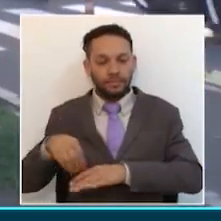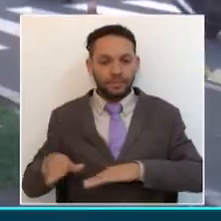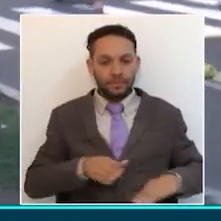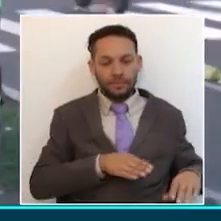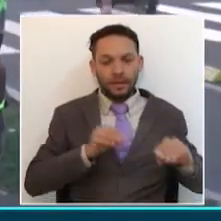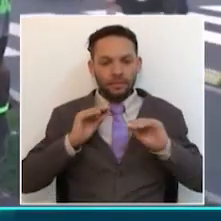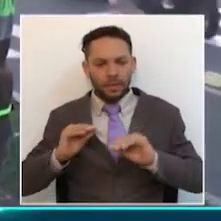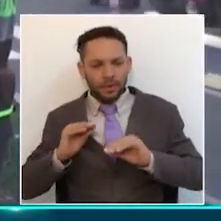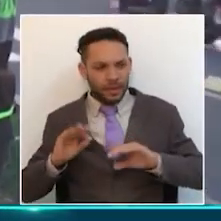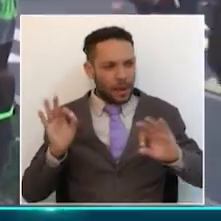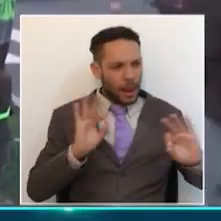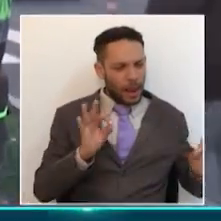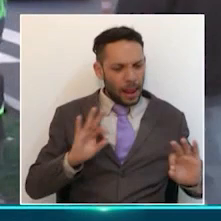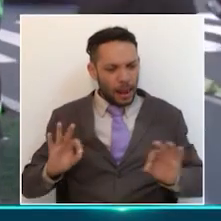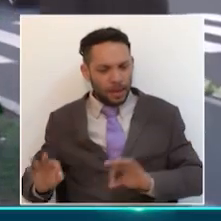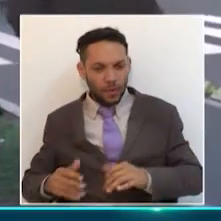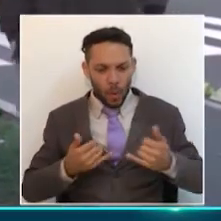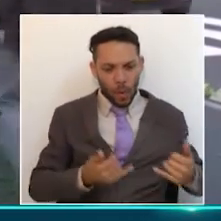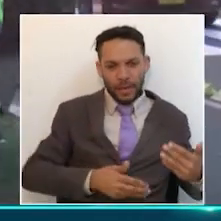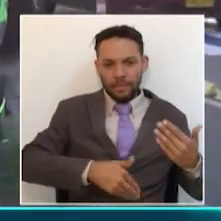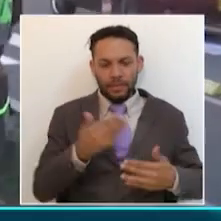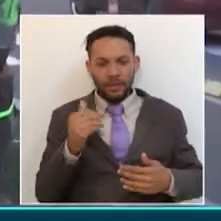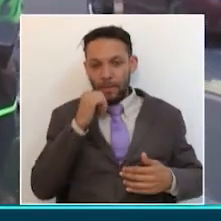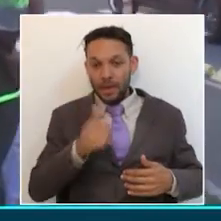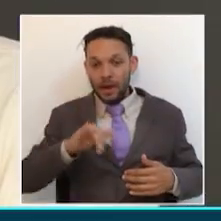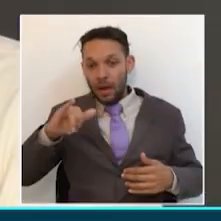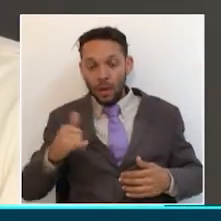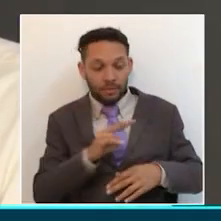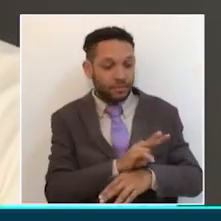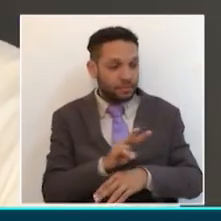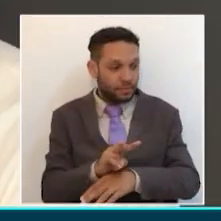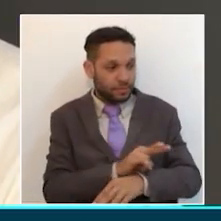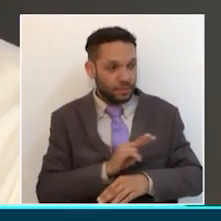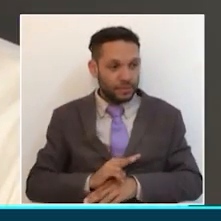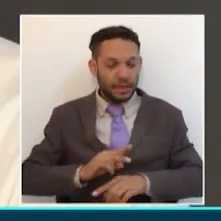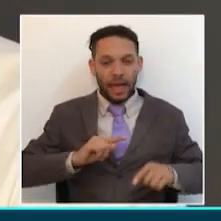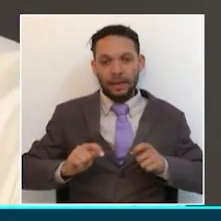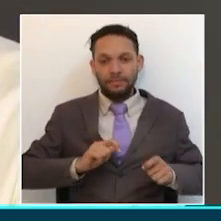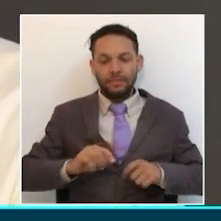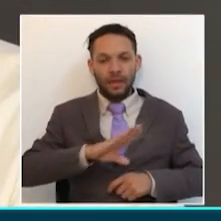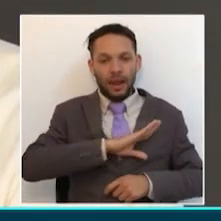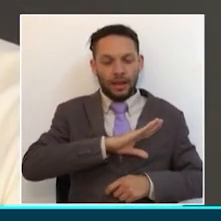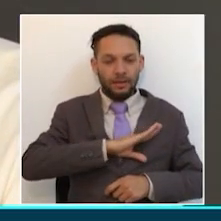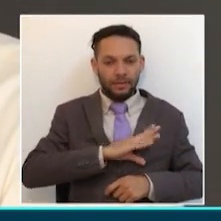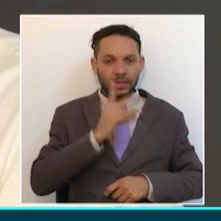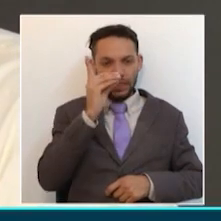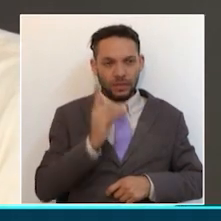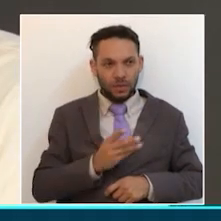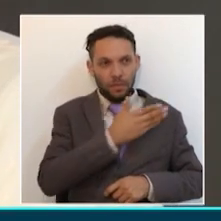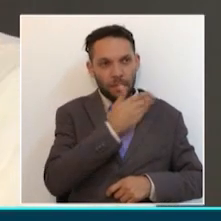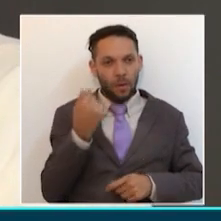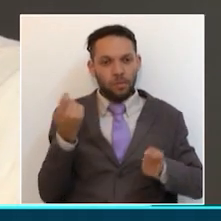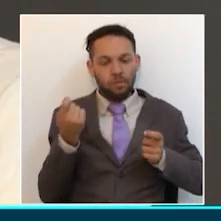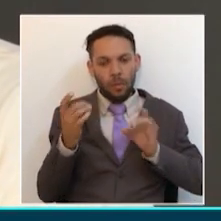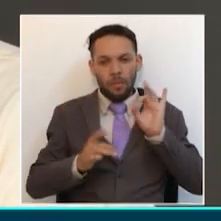las medidas de seguridad por la protesta el jueves 21 de noviembre. La administración municipal ha preparado unas medidas